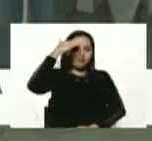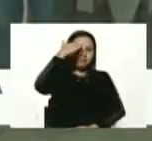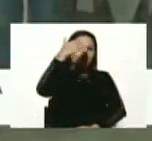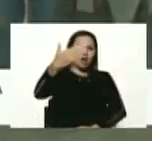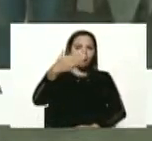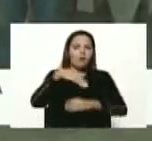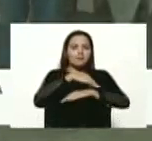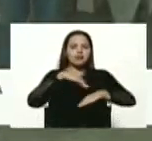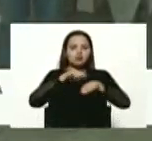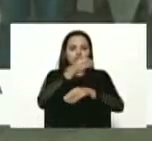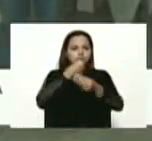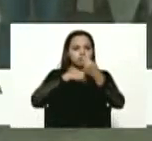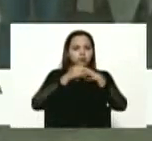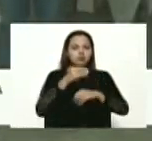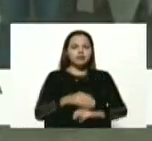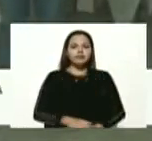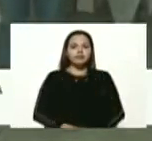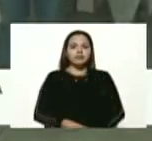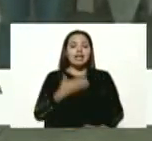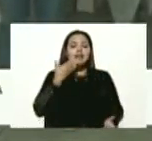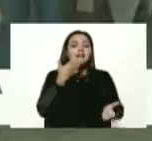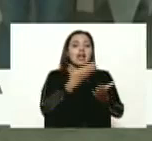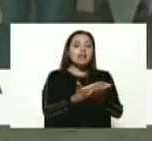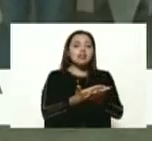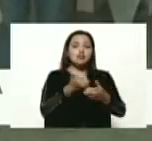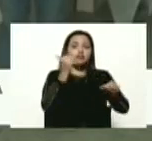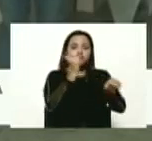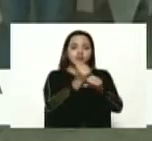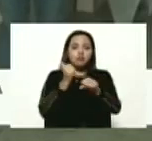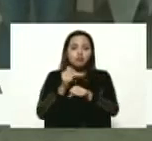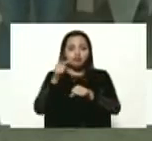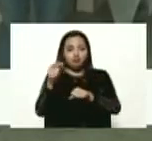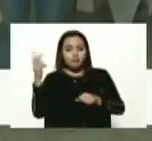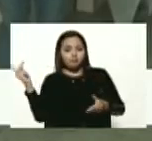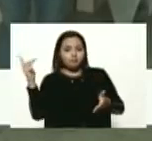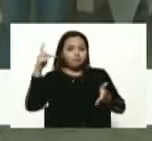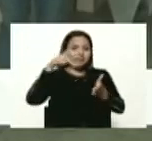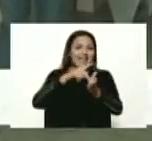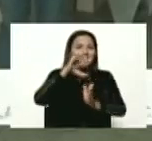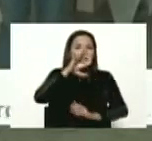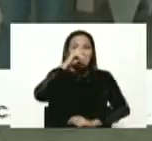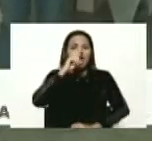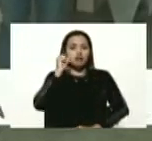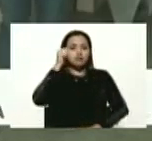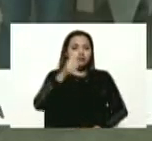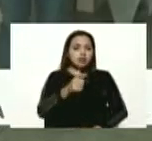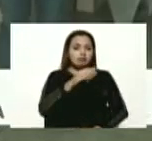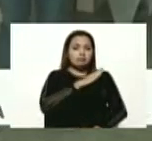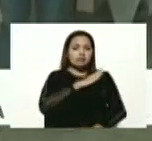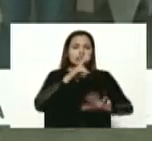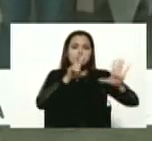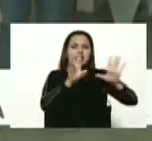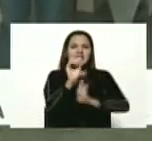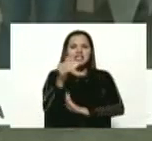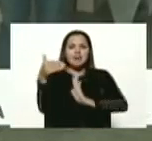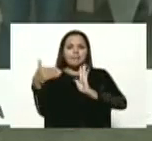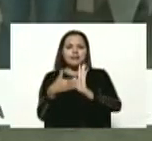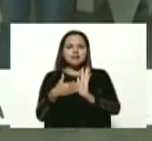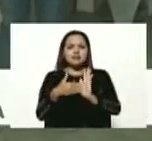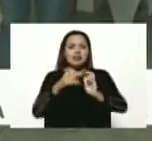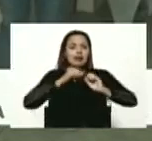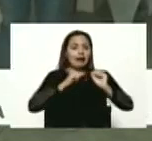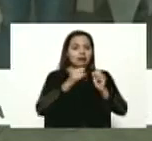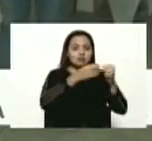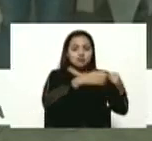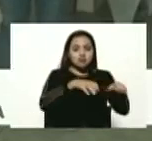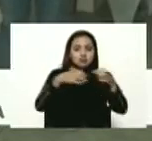Wilmer Castro Soteldo. Gracias por su gestión. Usted estuvo aquí hace 3 años. Teníamos 70.000 gallinas ponedoras. Y en ese